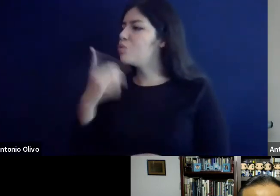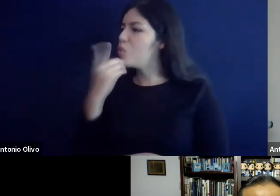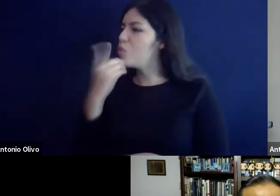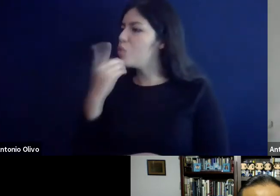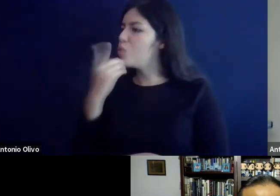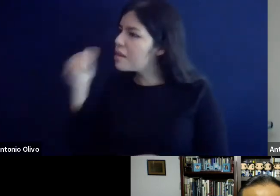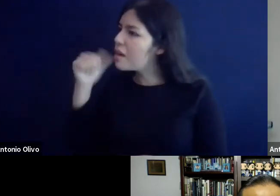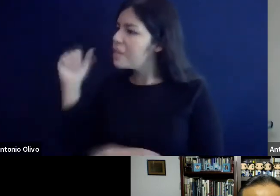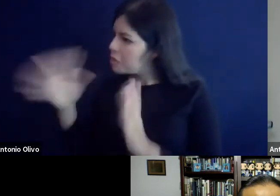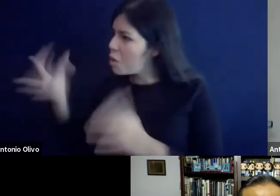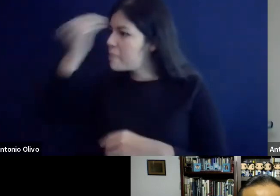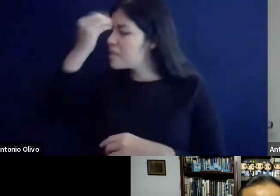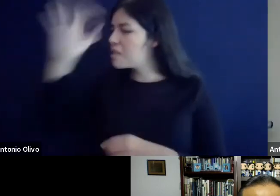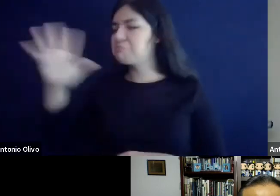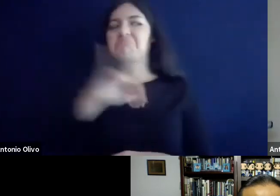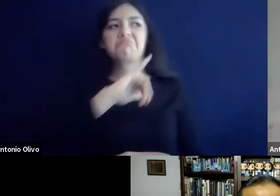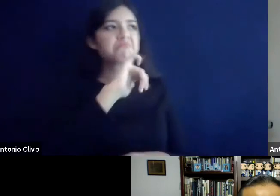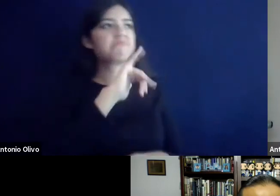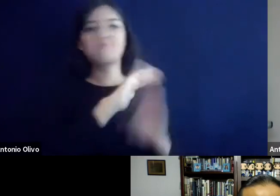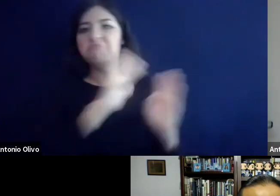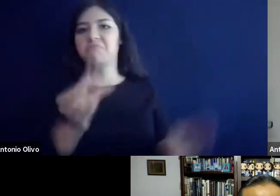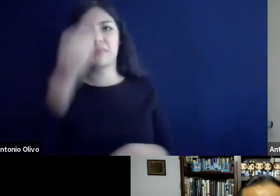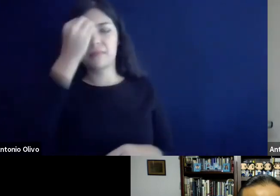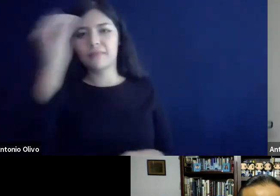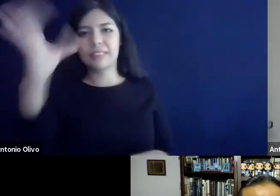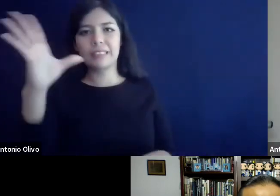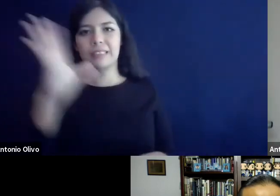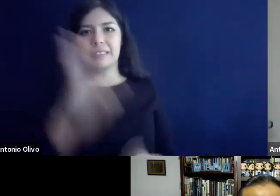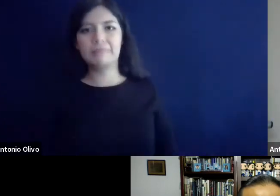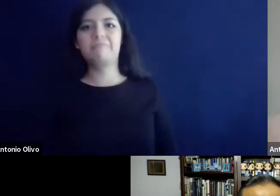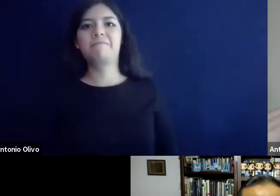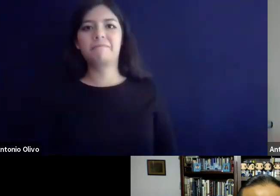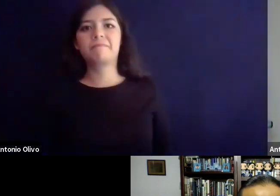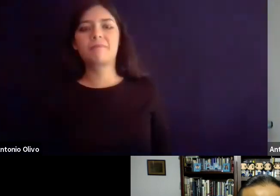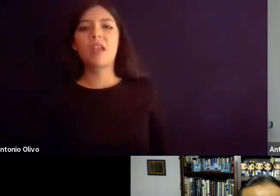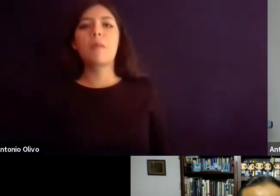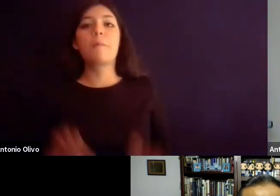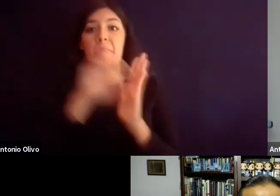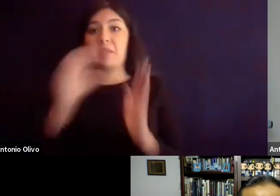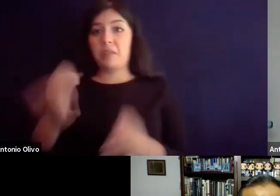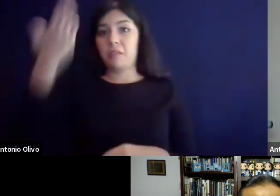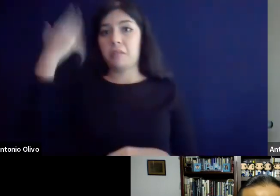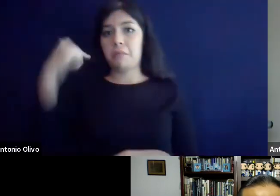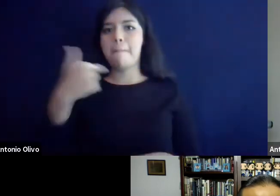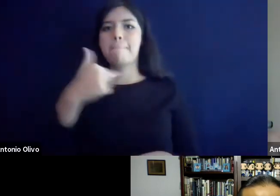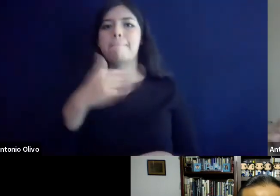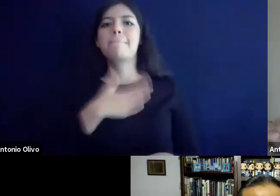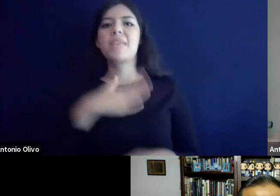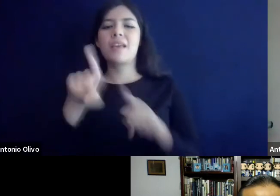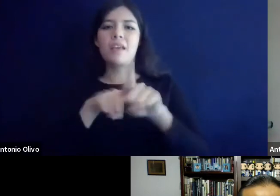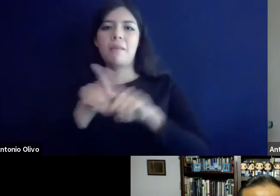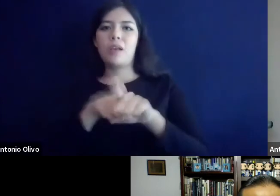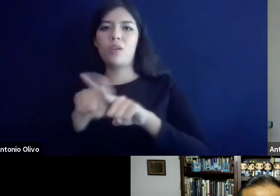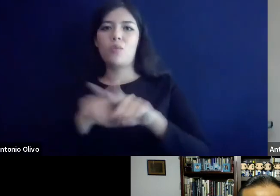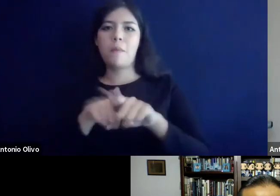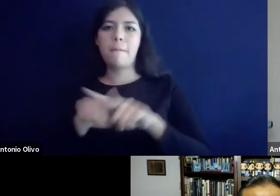de personalidad. Yo sé andar en bicicleta, pues mi hermano ya andaba en bicicleta los 2 días, yo tardé yo creo que más de medio año, y aunque mi padre era así como de,